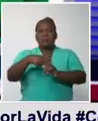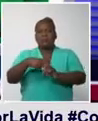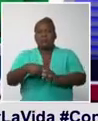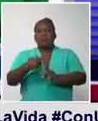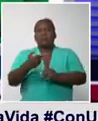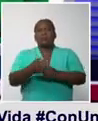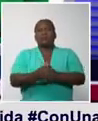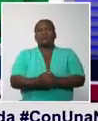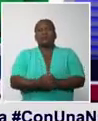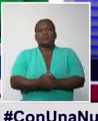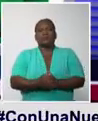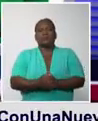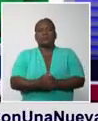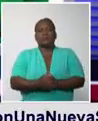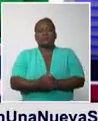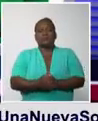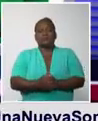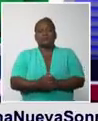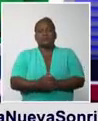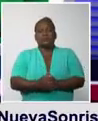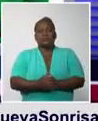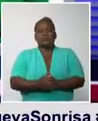abril,